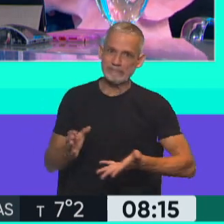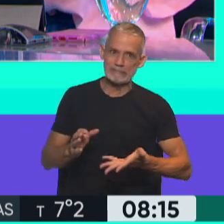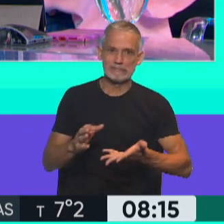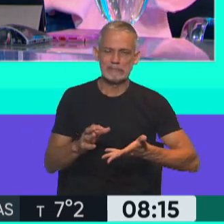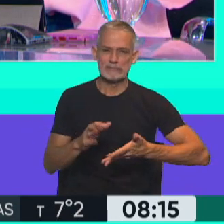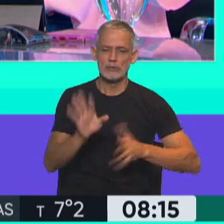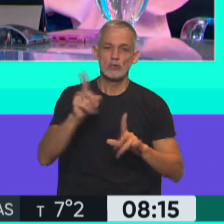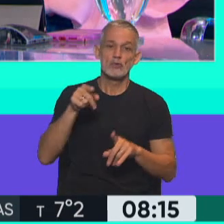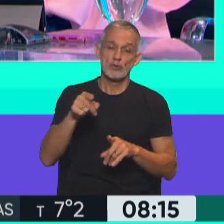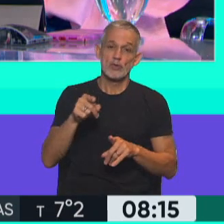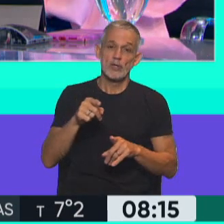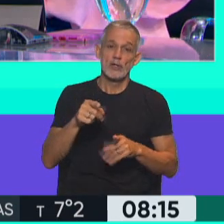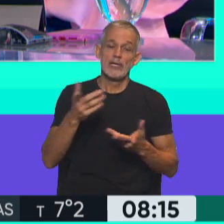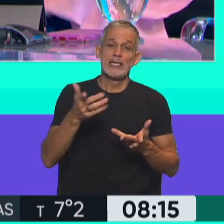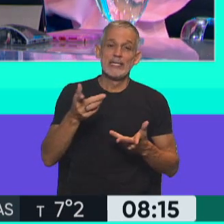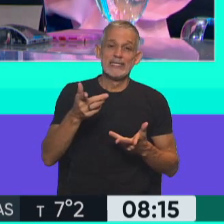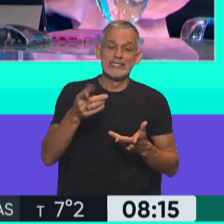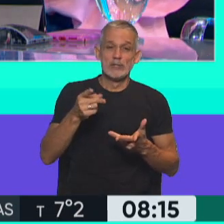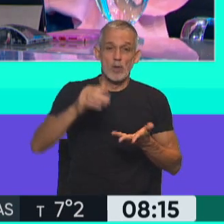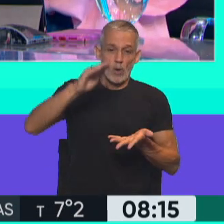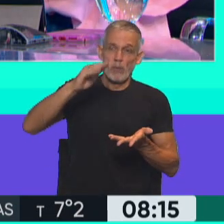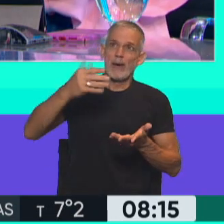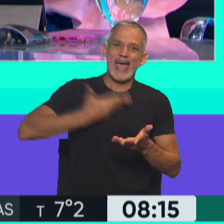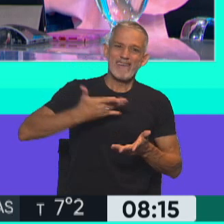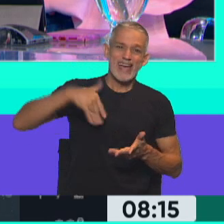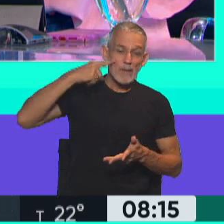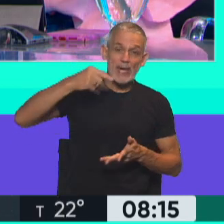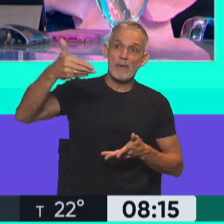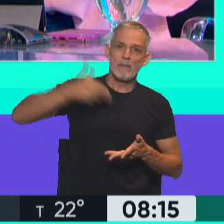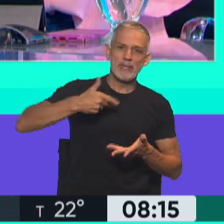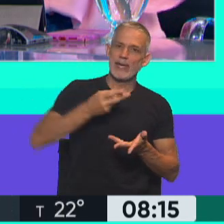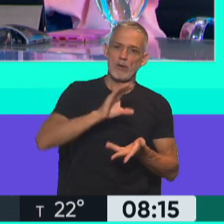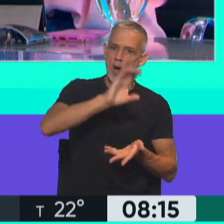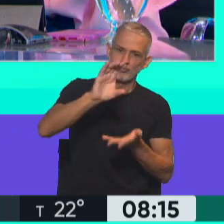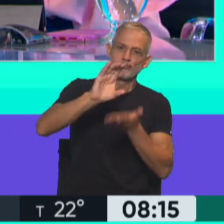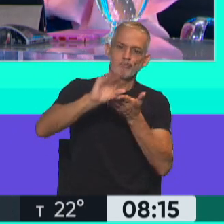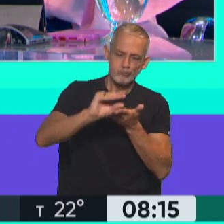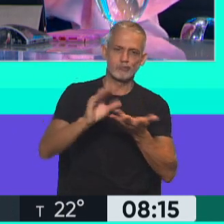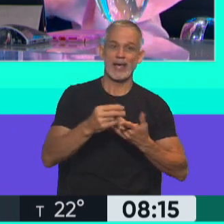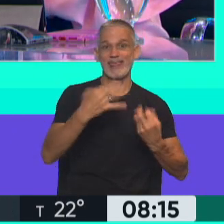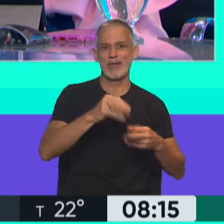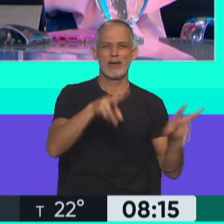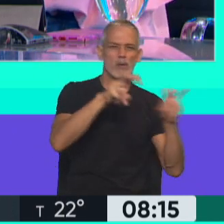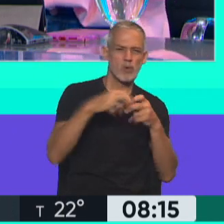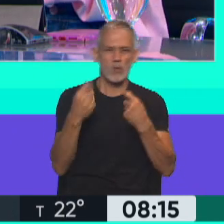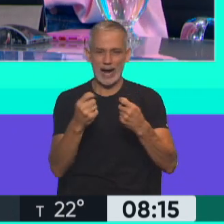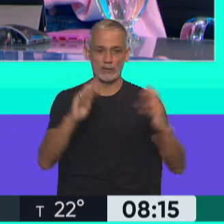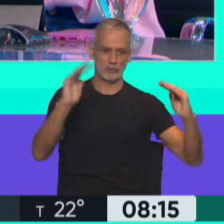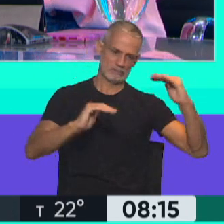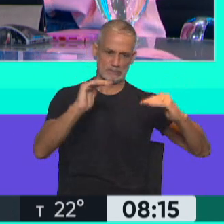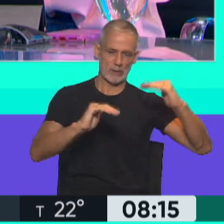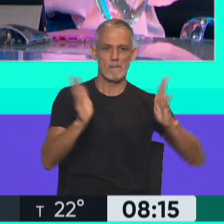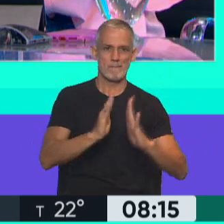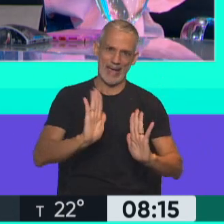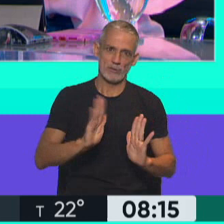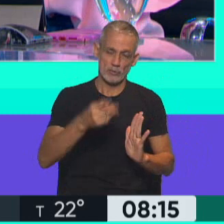energéticos, y el grueso del recorte que está pidiendo el FMI. El FMI te dice bajar el déficit fiscal. Argentina está de acuerdo con eso, en